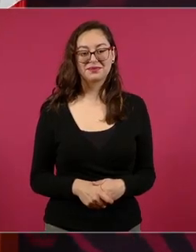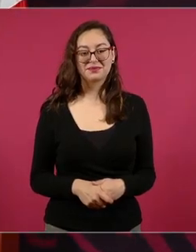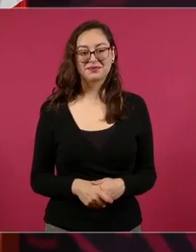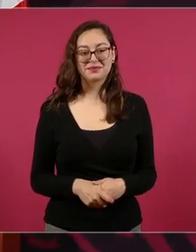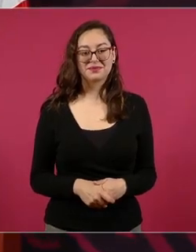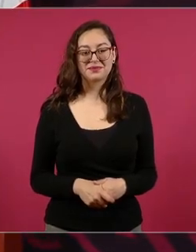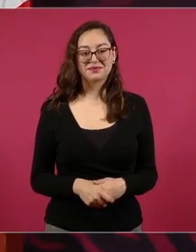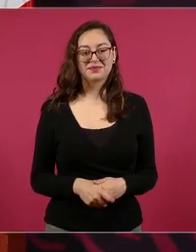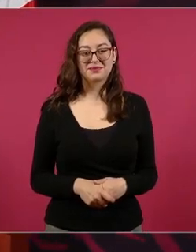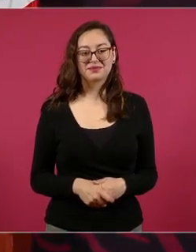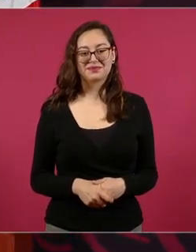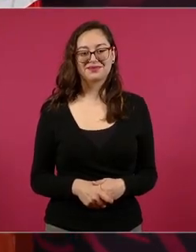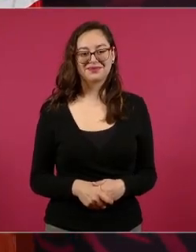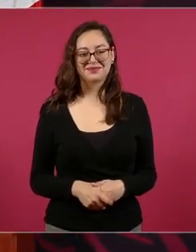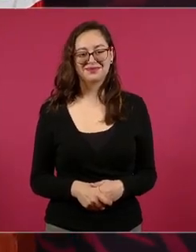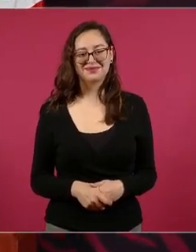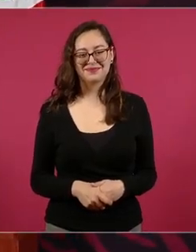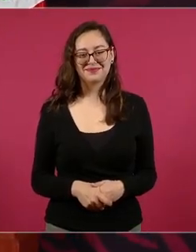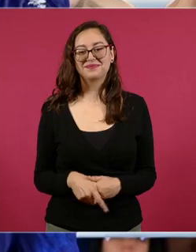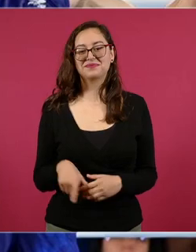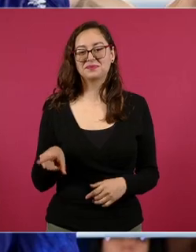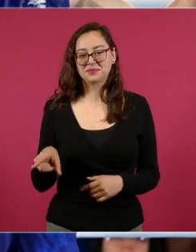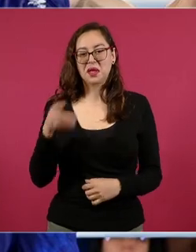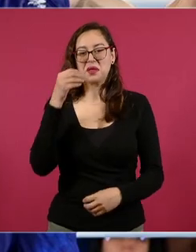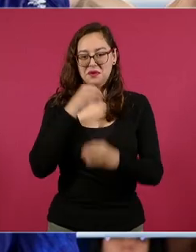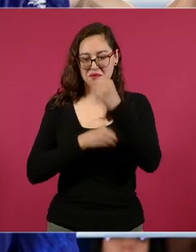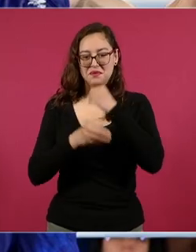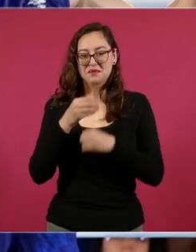machaca, callo de hacha.